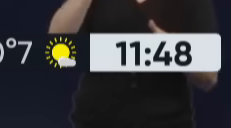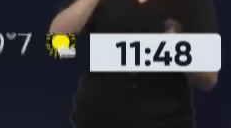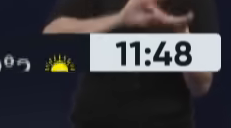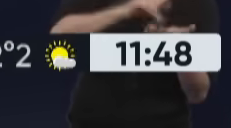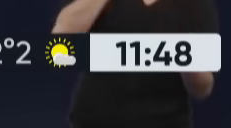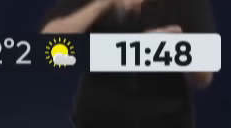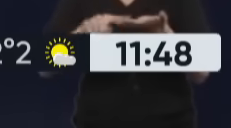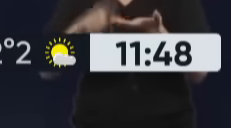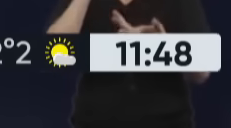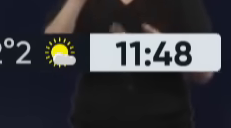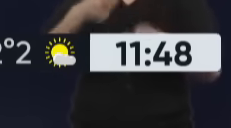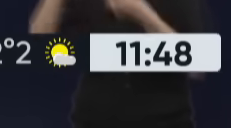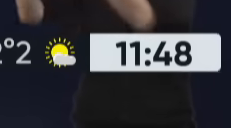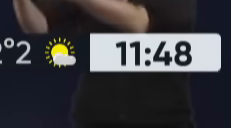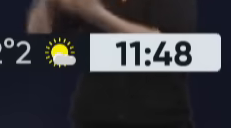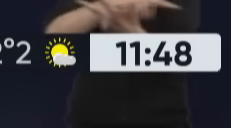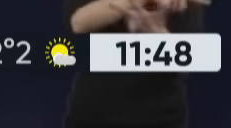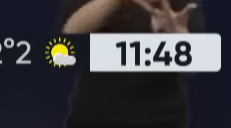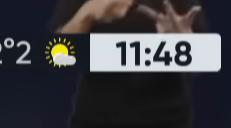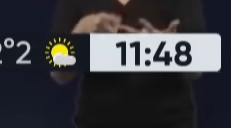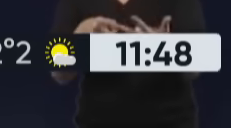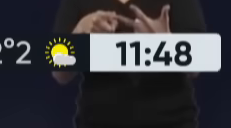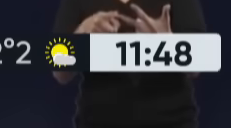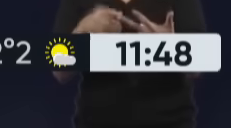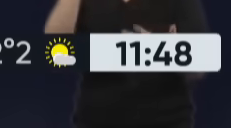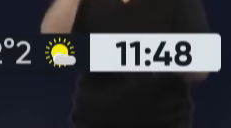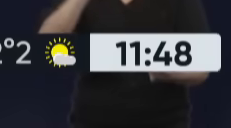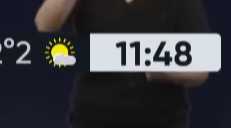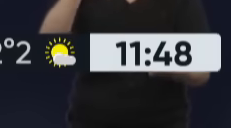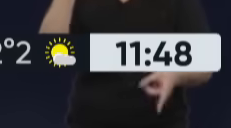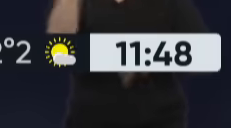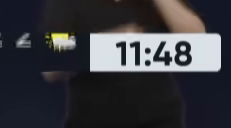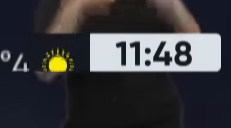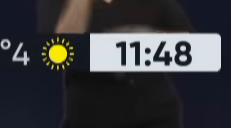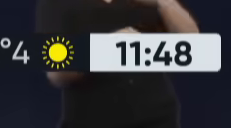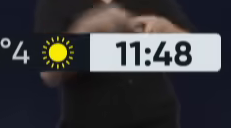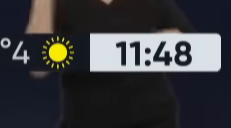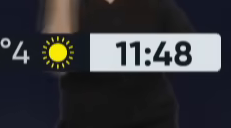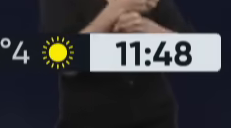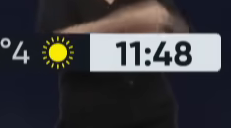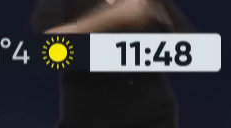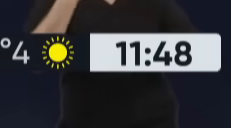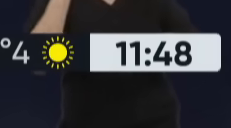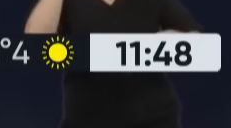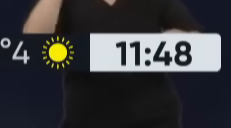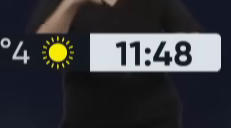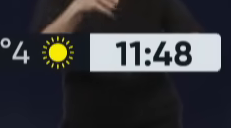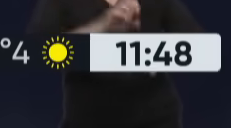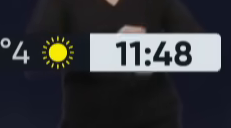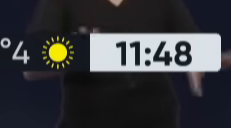Congreso. Por supuesto que las acusaciones son falsas, esto no te lo aclaré al principio, pero